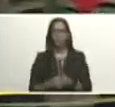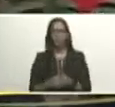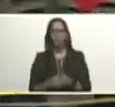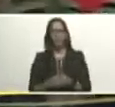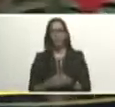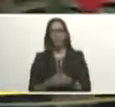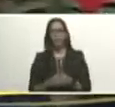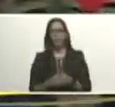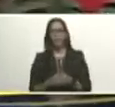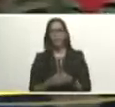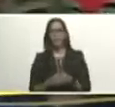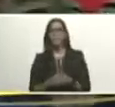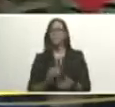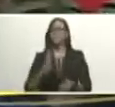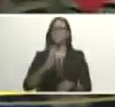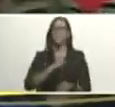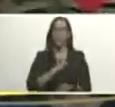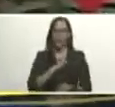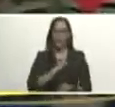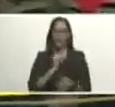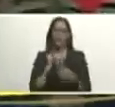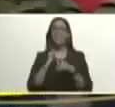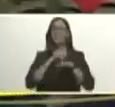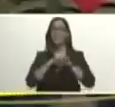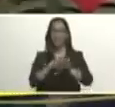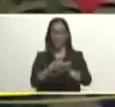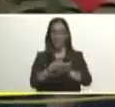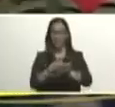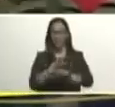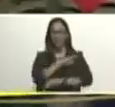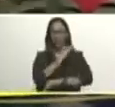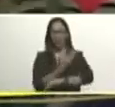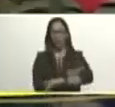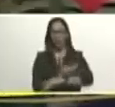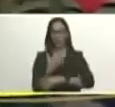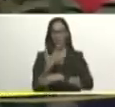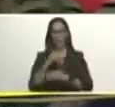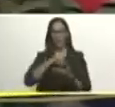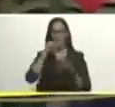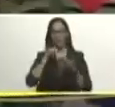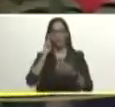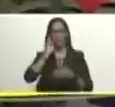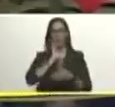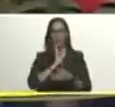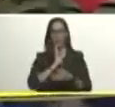parte integral de la Fuerza Armada Nacional Bolivariana,